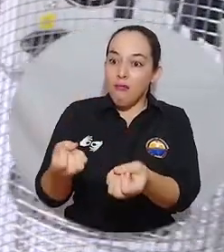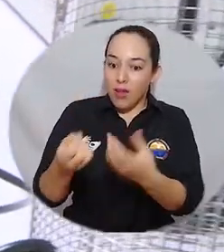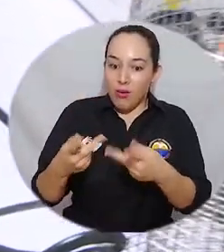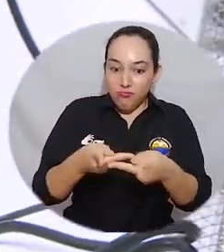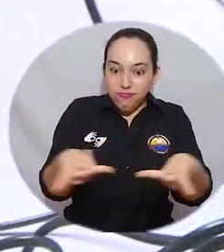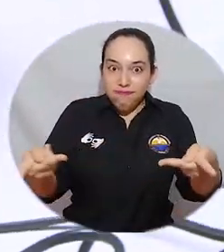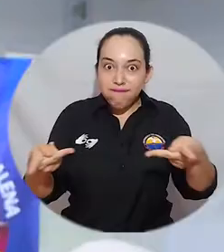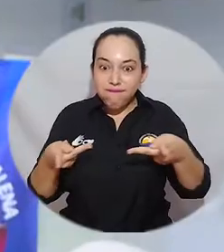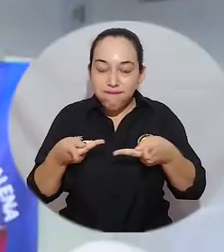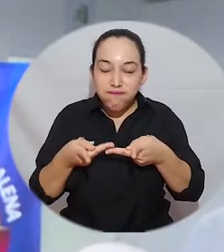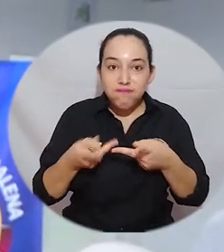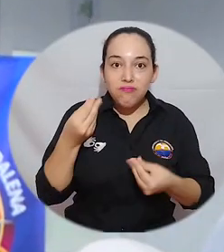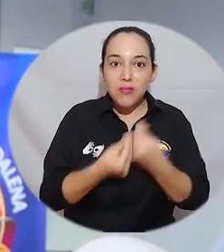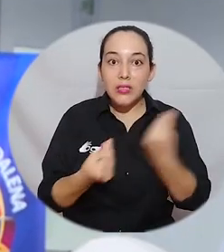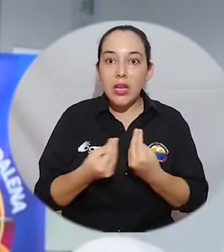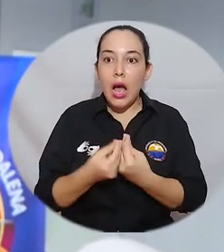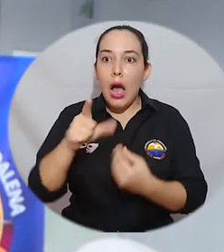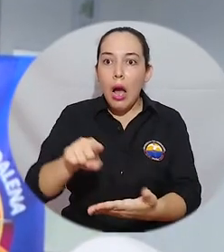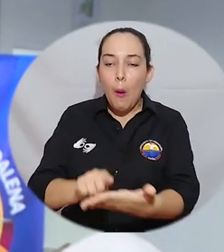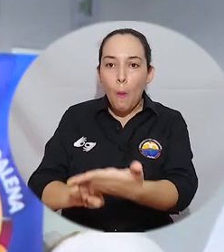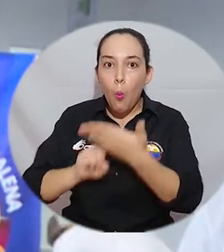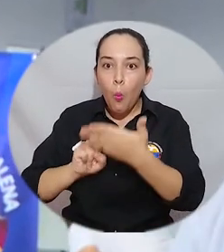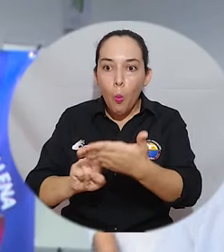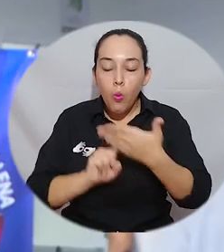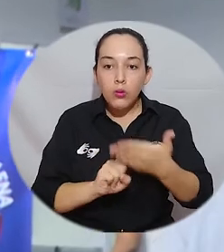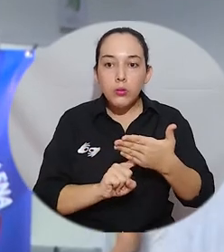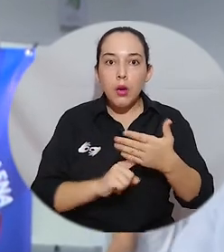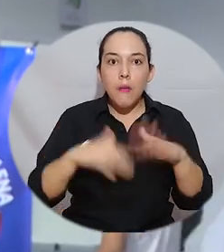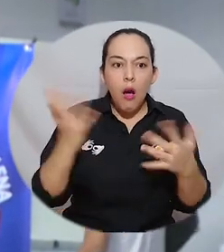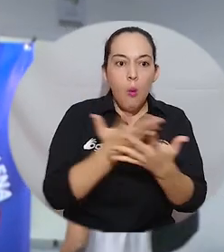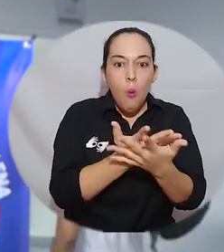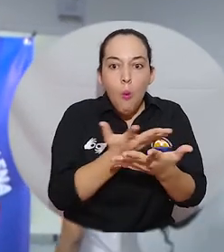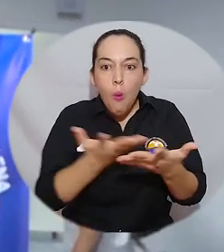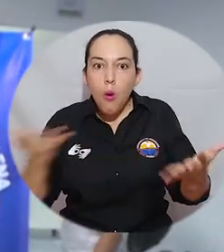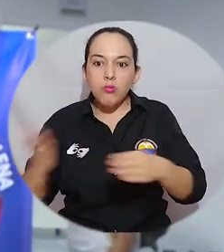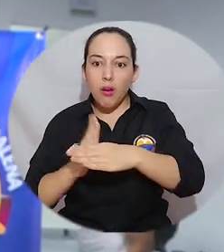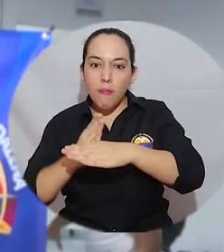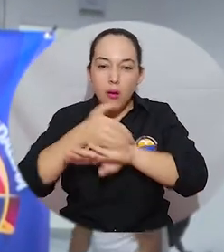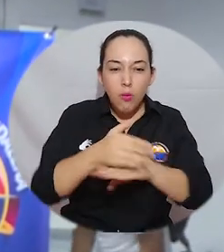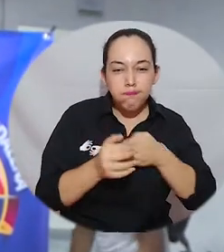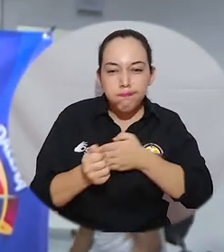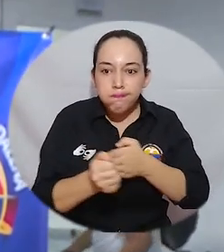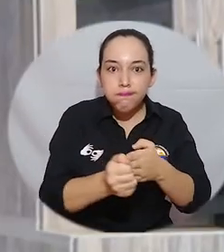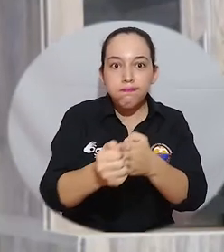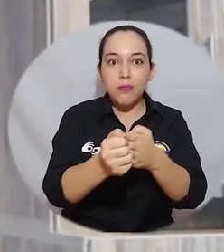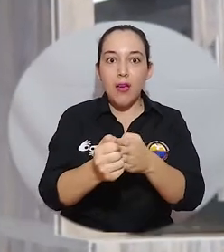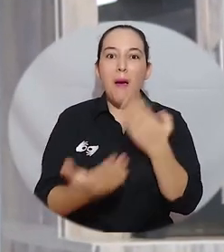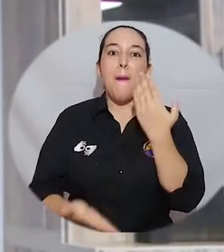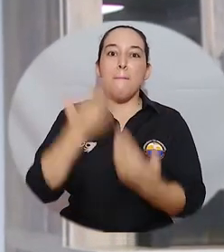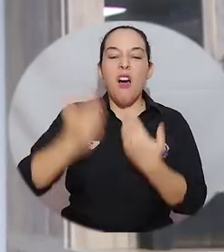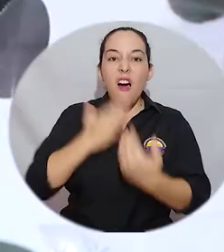En nombre de todos los estudiantes, estamos muy agradecidos con esta entrega de este nuevo laboratorio, debido a que aquí se está presentando más una variabilidad